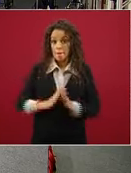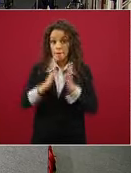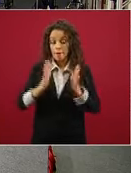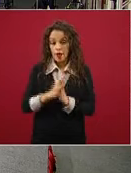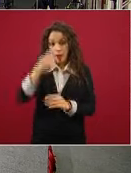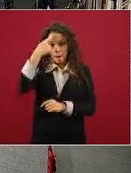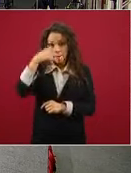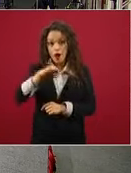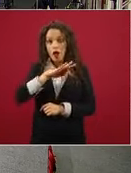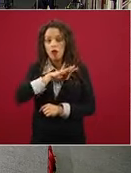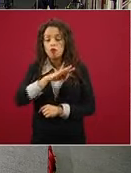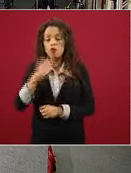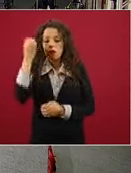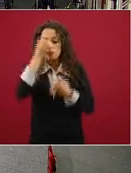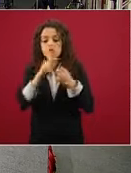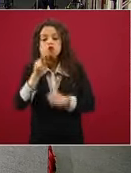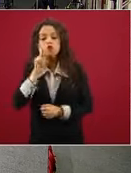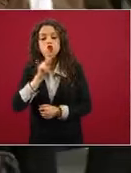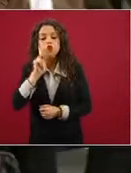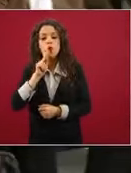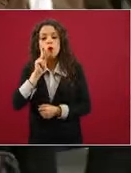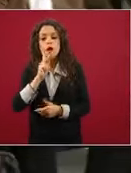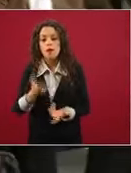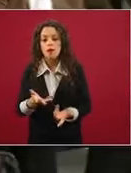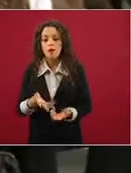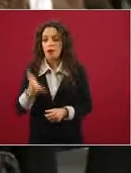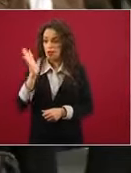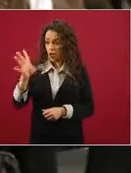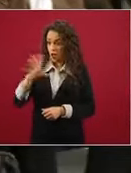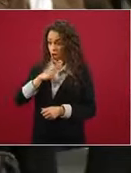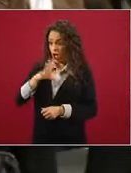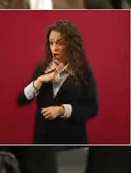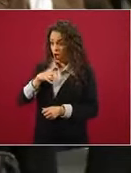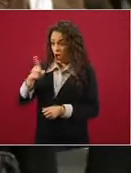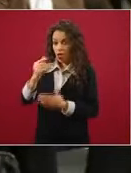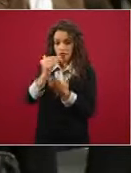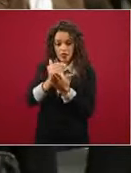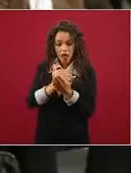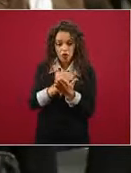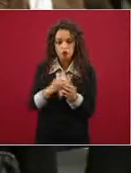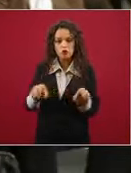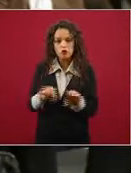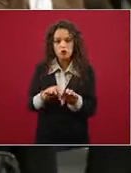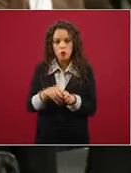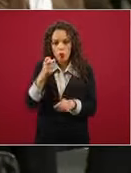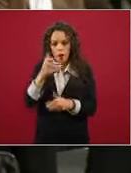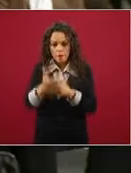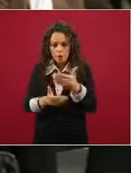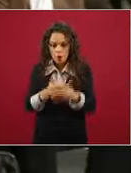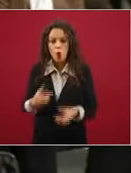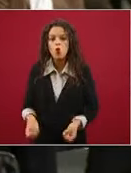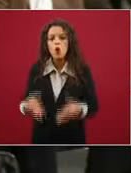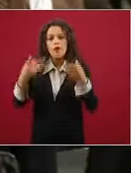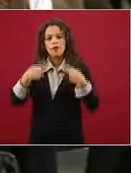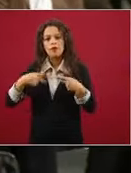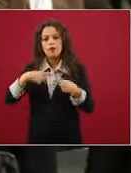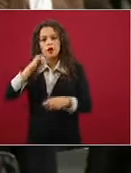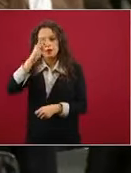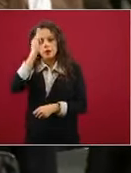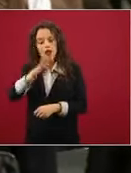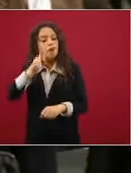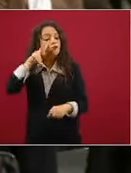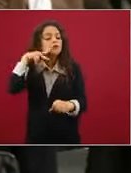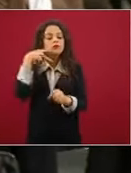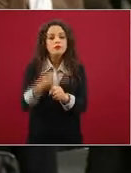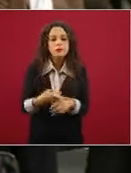pruebas? ¿Ya hay datos sobre cómo sería este proceso, el número de voluntarios, cuándo? Y